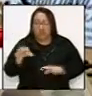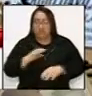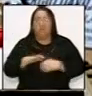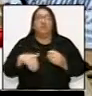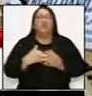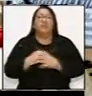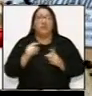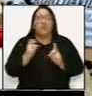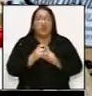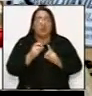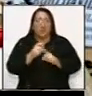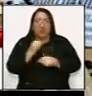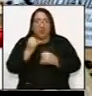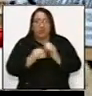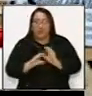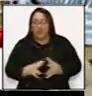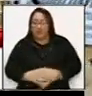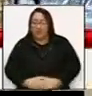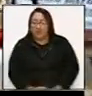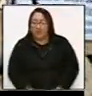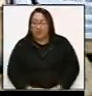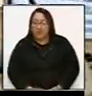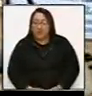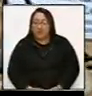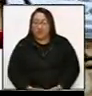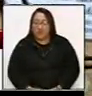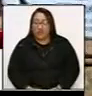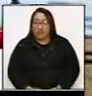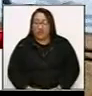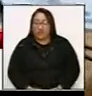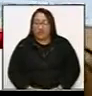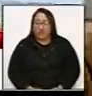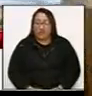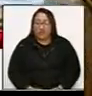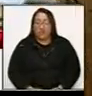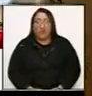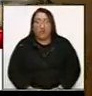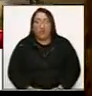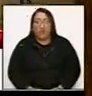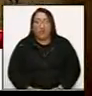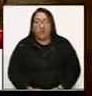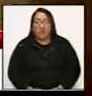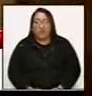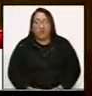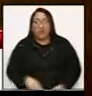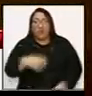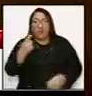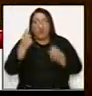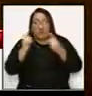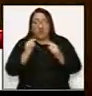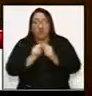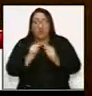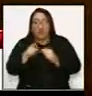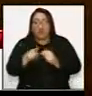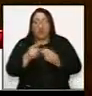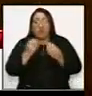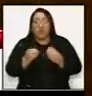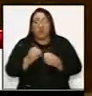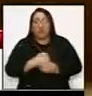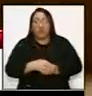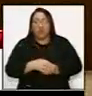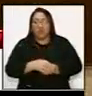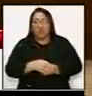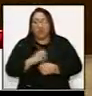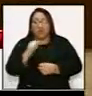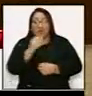Le deseo la palabra, ya terminé. Señor Salvador. Y solamente para ratificar eso, ¿no? Porque si bien